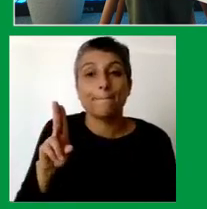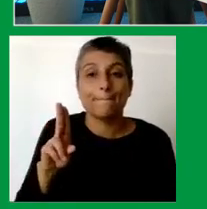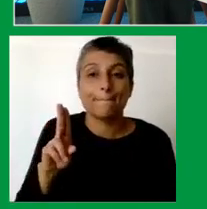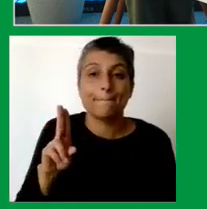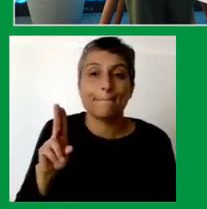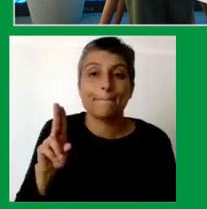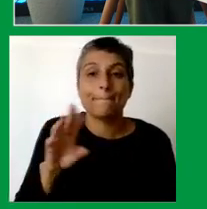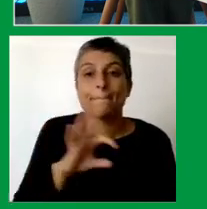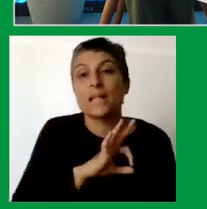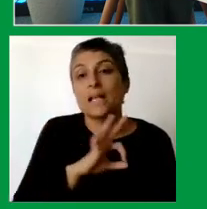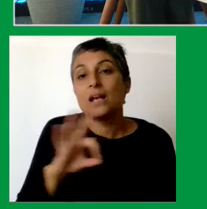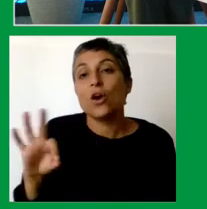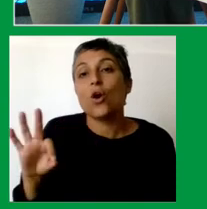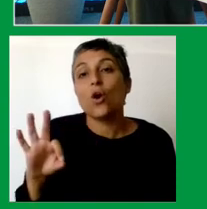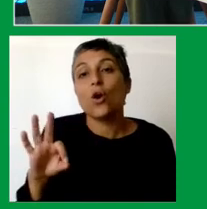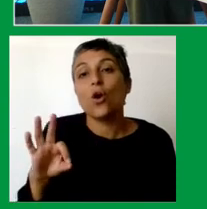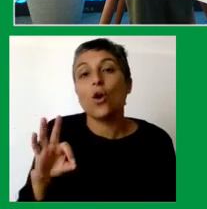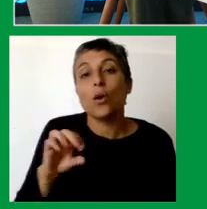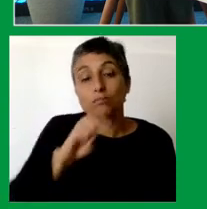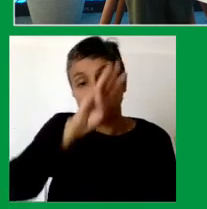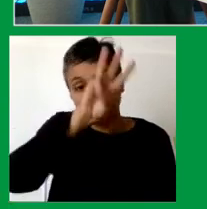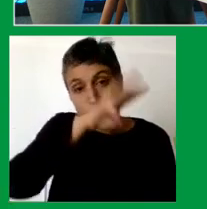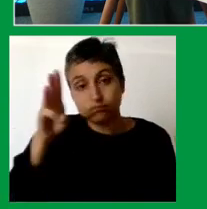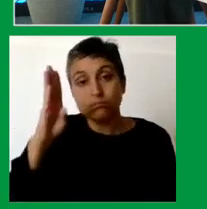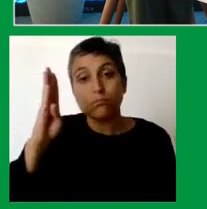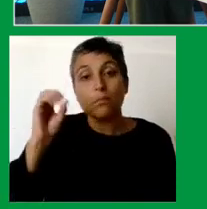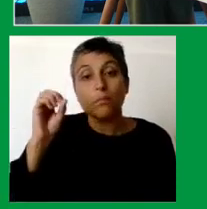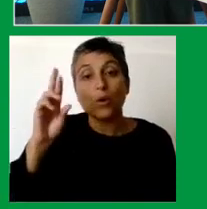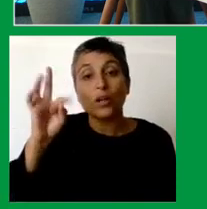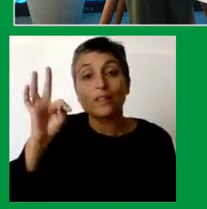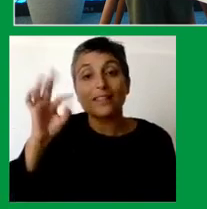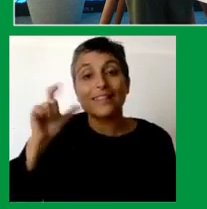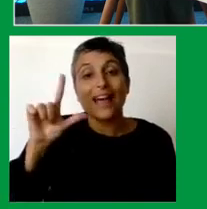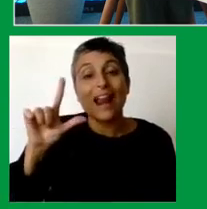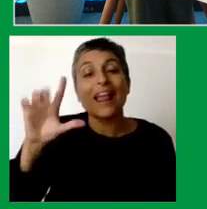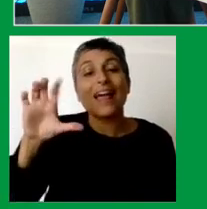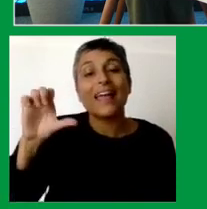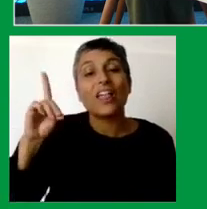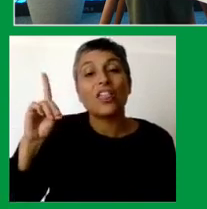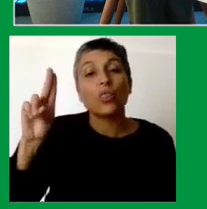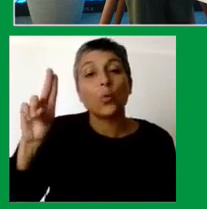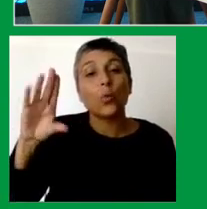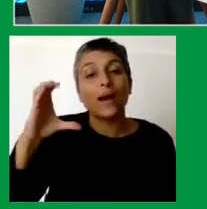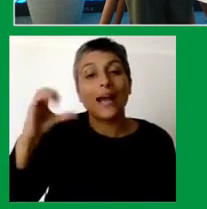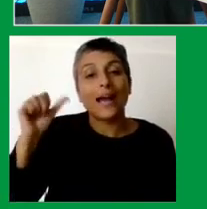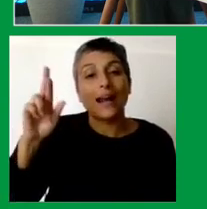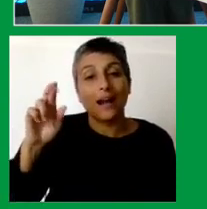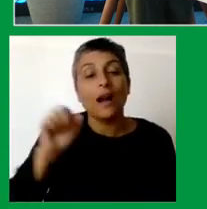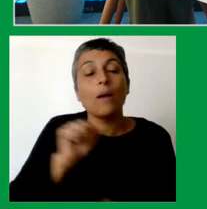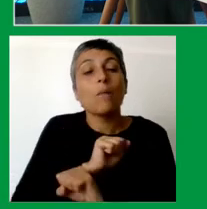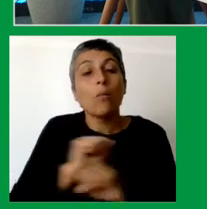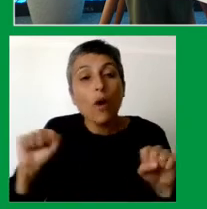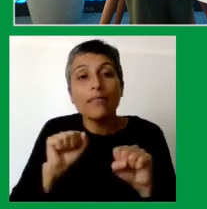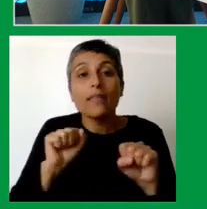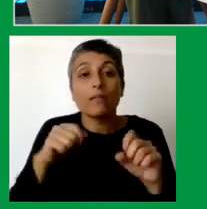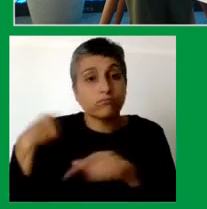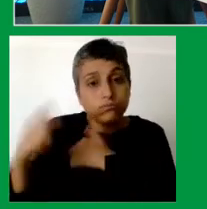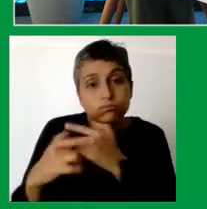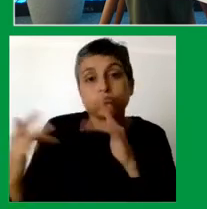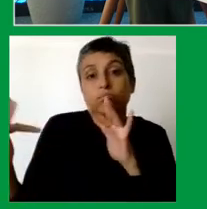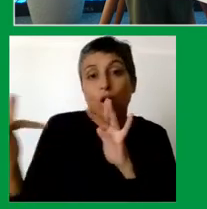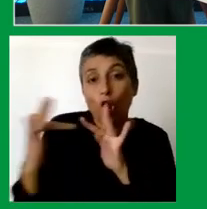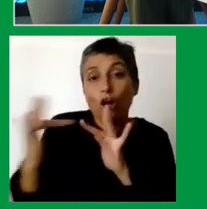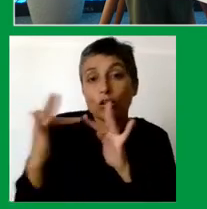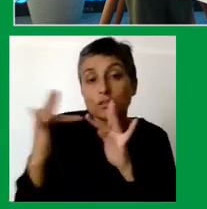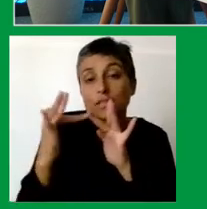bueno, en el portal Educar, pero lo más importante, bueno, es seguir en contacto, y después ustedes pueden poner